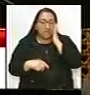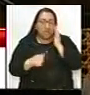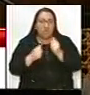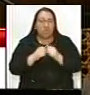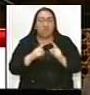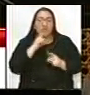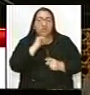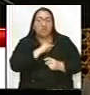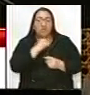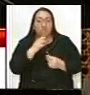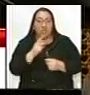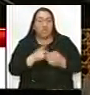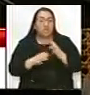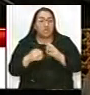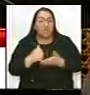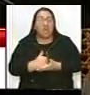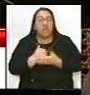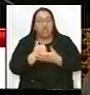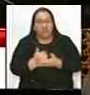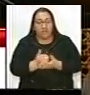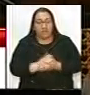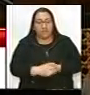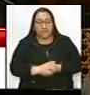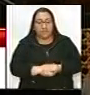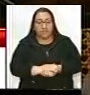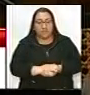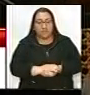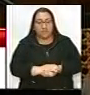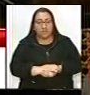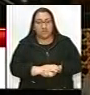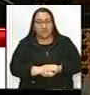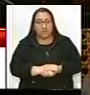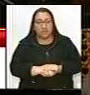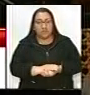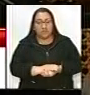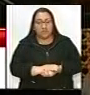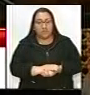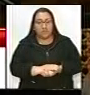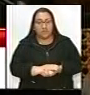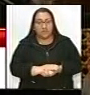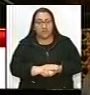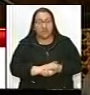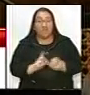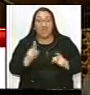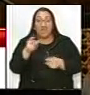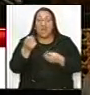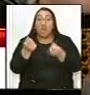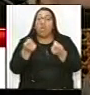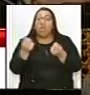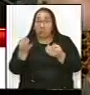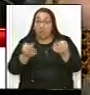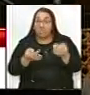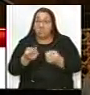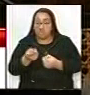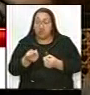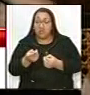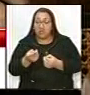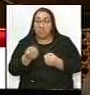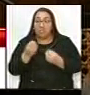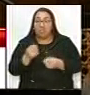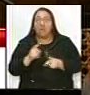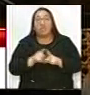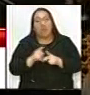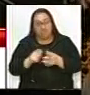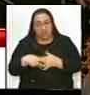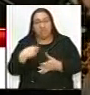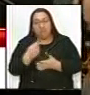públicas que van a ser beneficiadas pero va a haber un costo ese costo menor porque de alguna